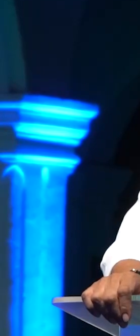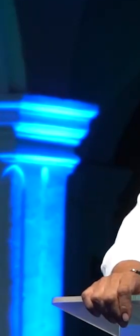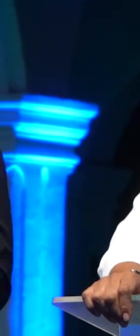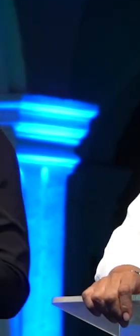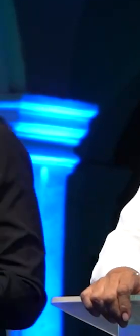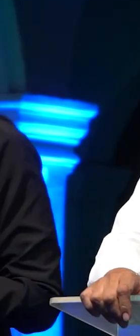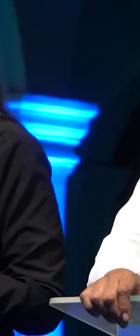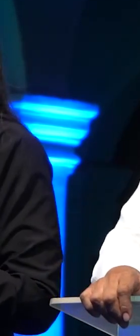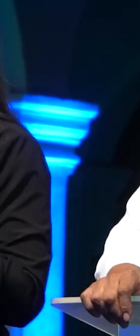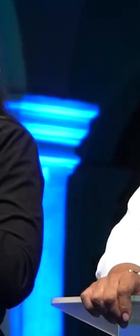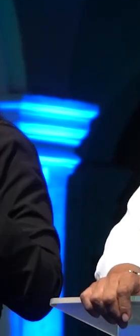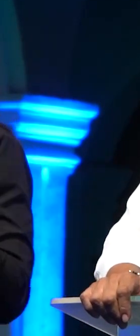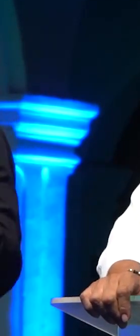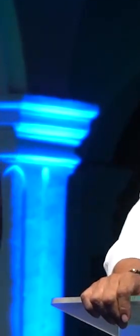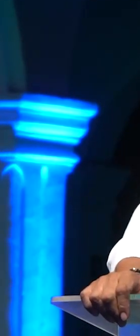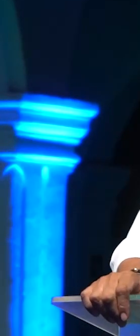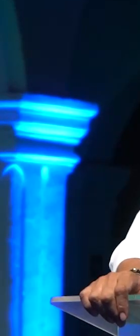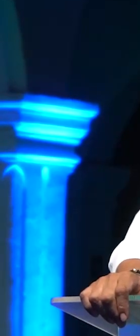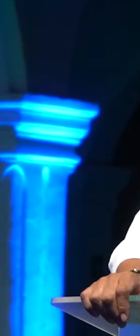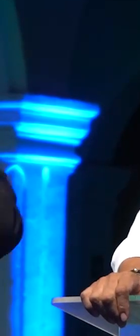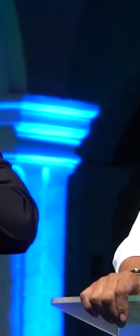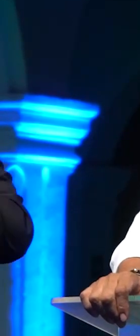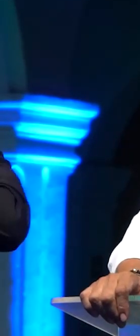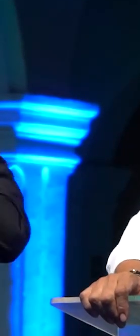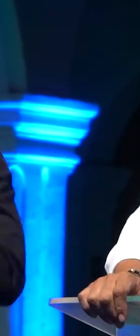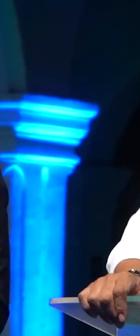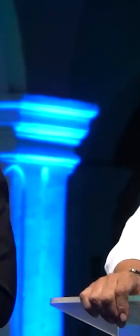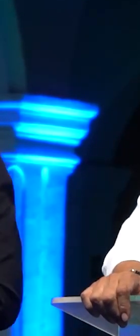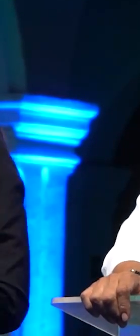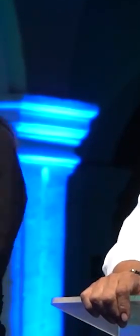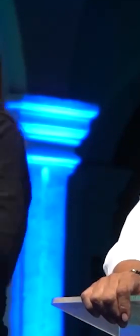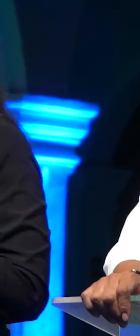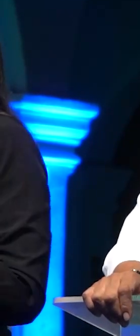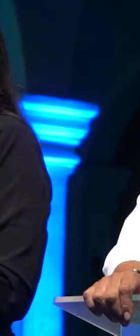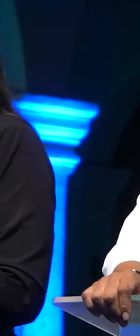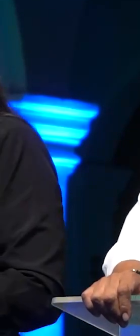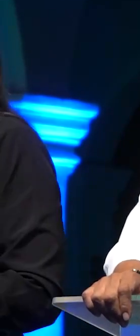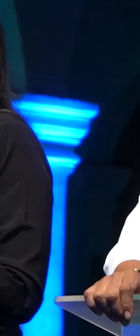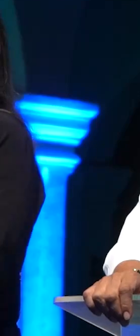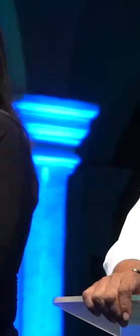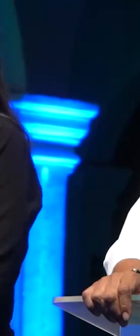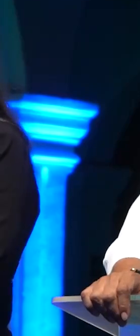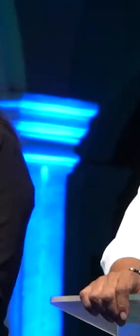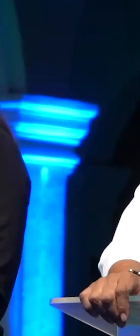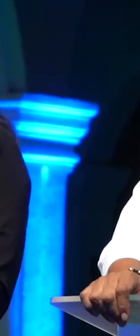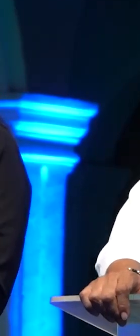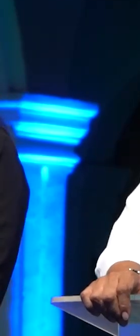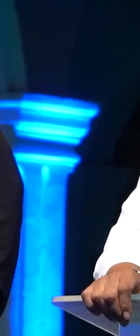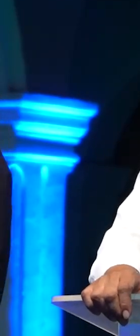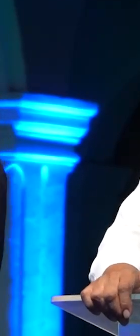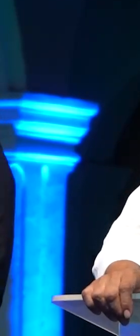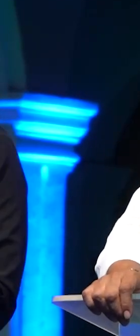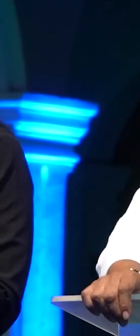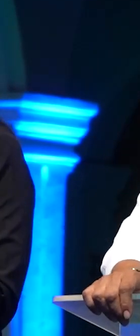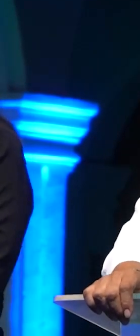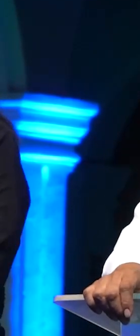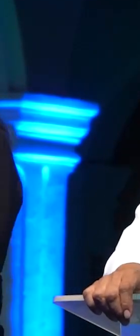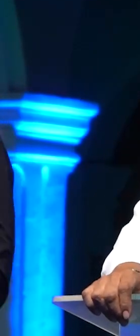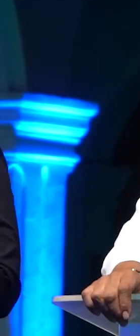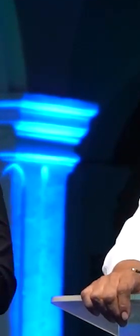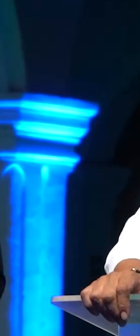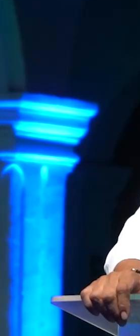de sofisticación e innovación se mueve gracias a los proyectos de regalías que hemos podido hacer con aliados múltiples, entre ellos la Cámara de Comercio,